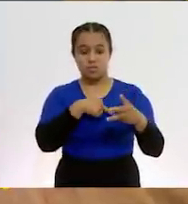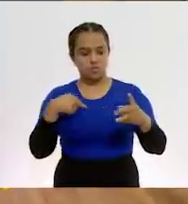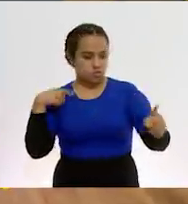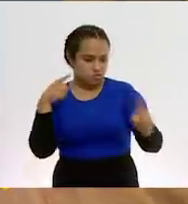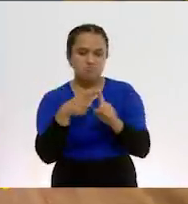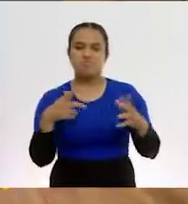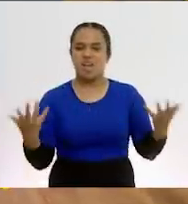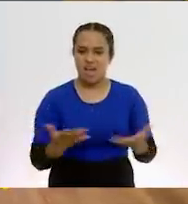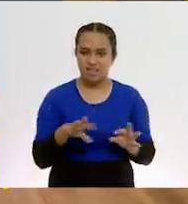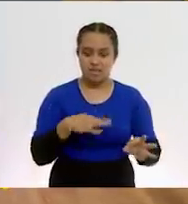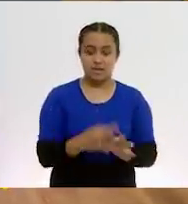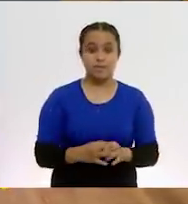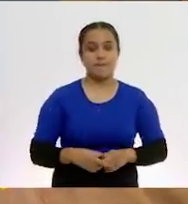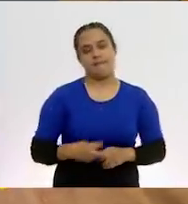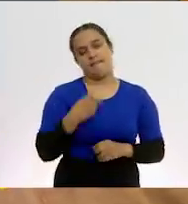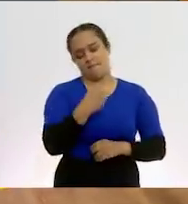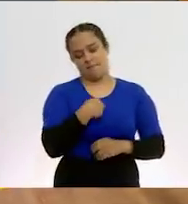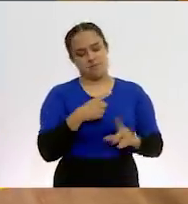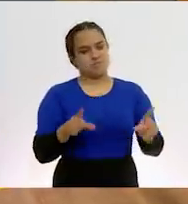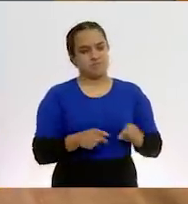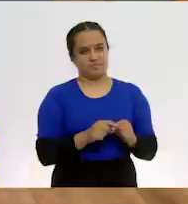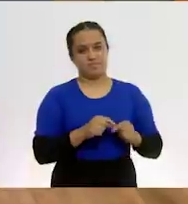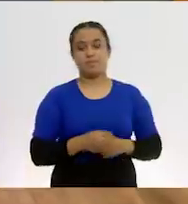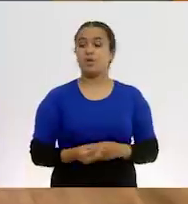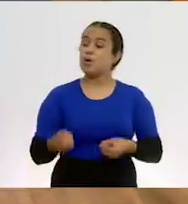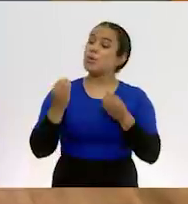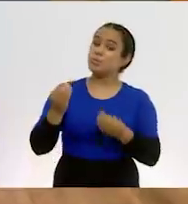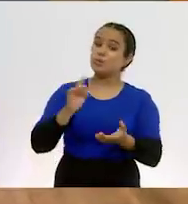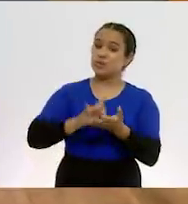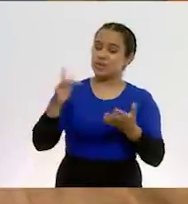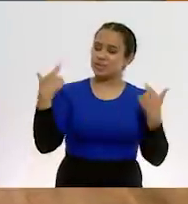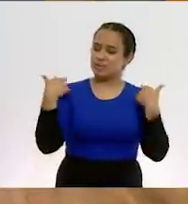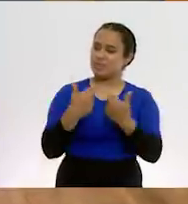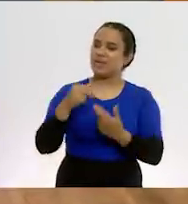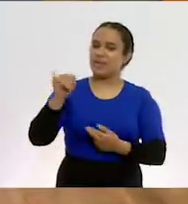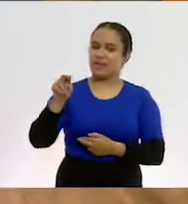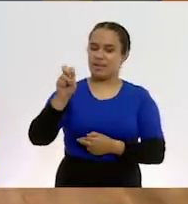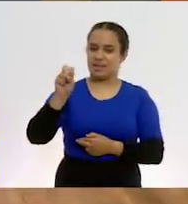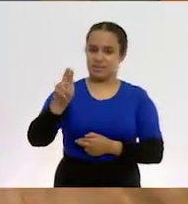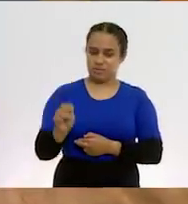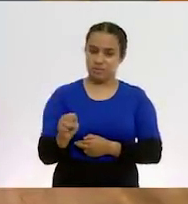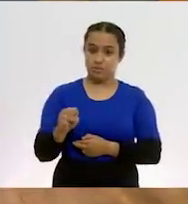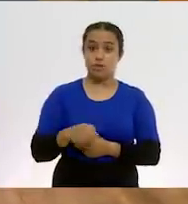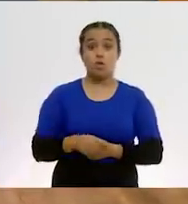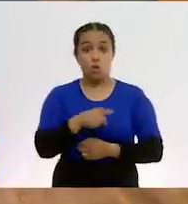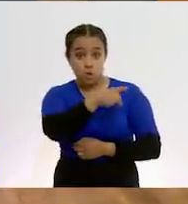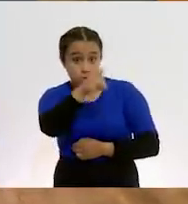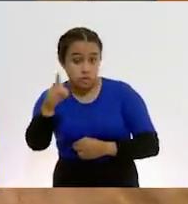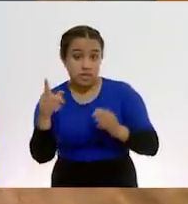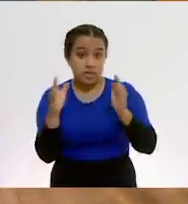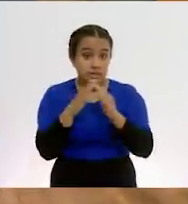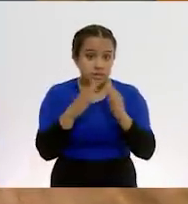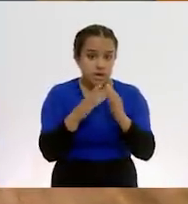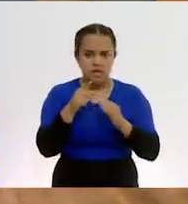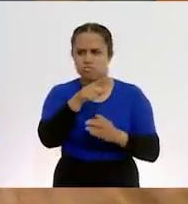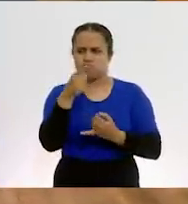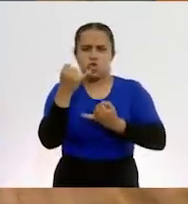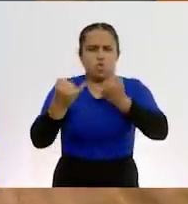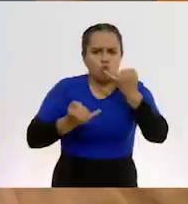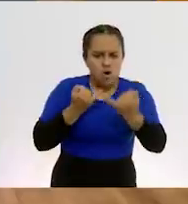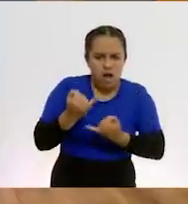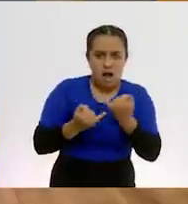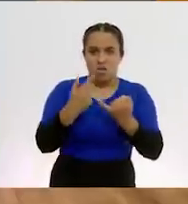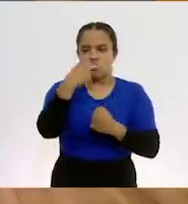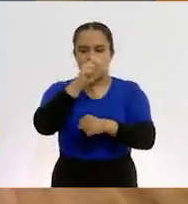Sí. Pues eso sería todo de mi parte, Mariana. Ay, muchas gracias, Maestro Jesús. Y ustedes en casa, pónganse ahí a jugar